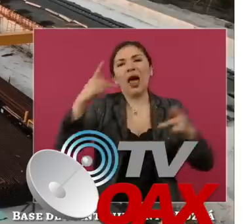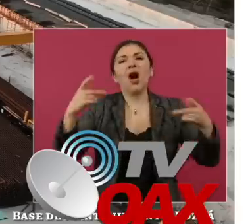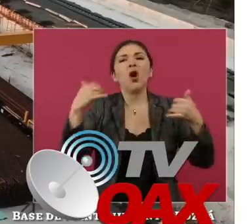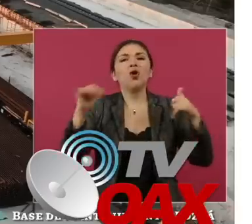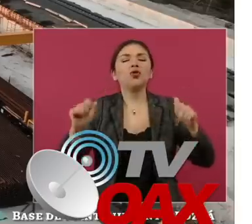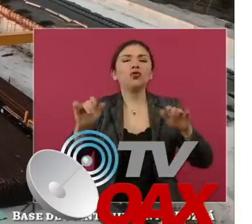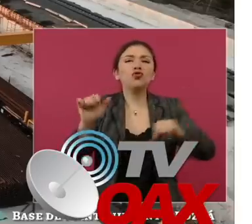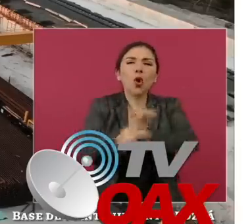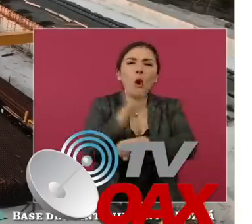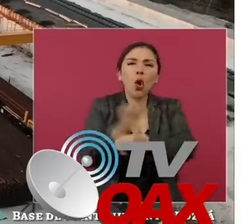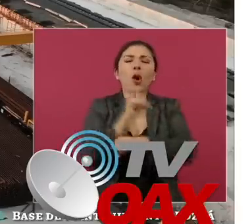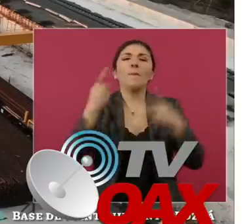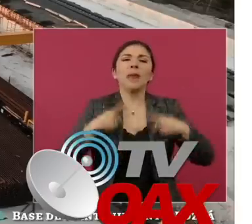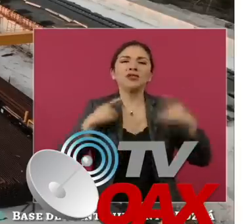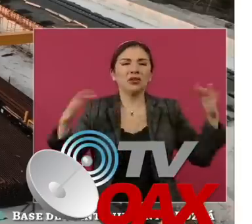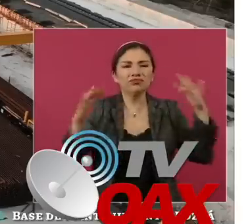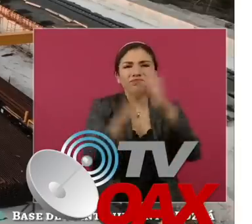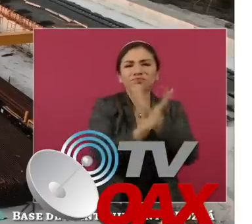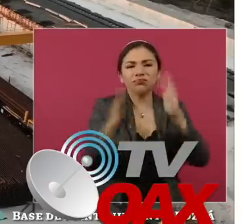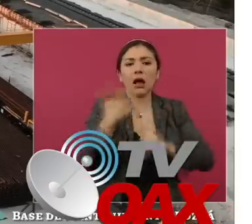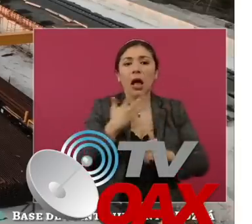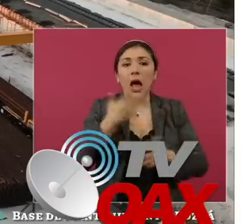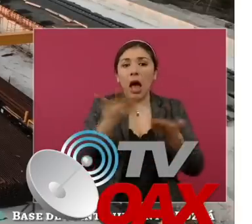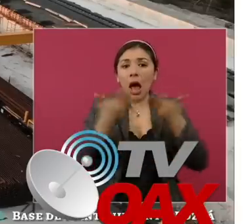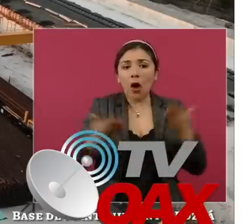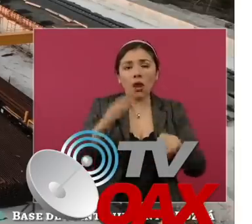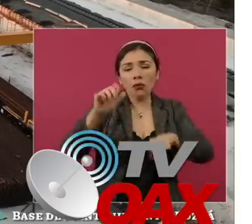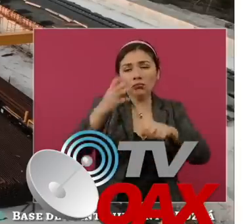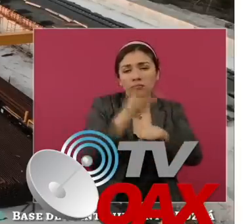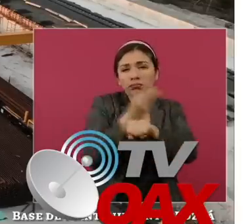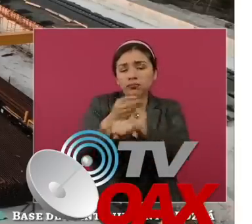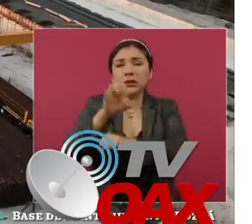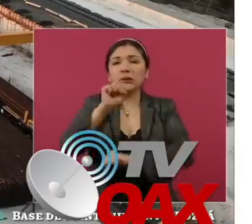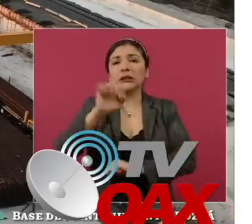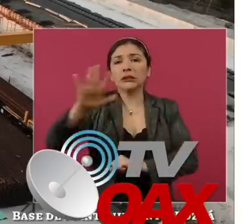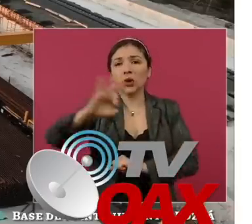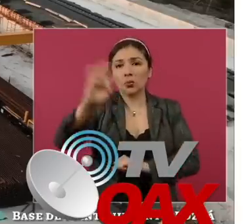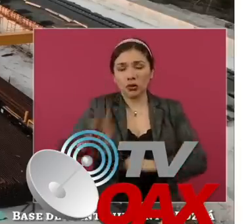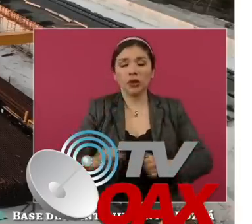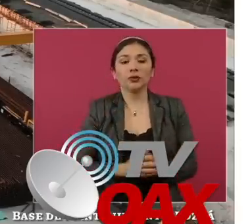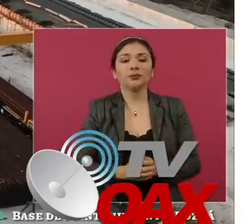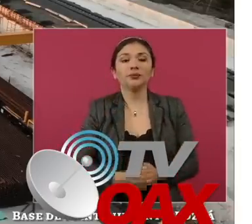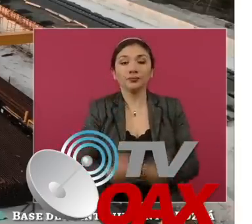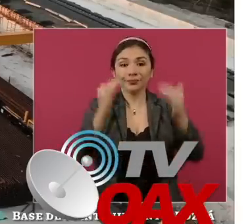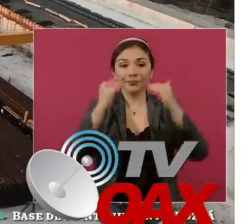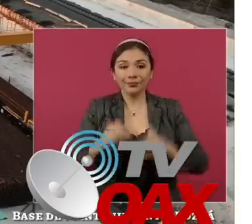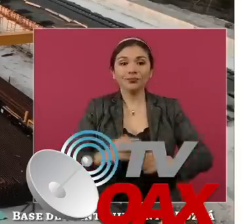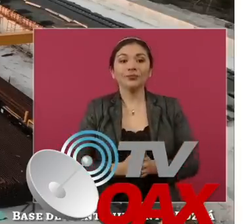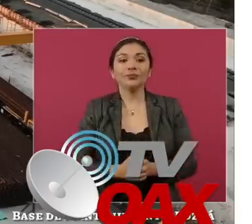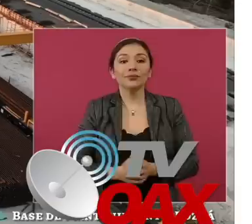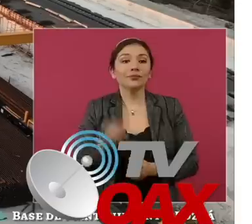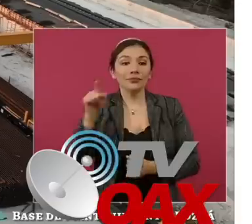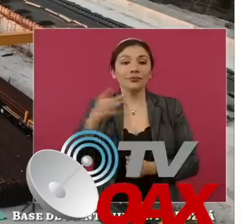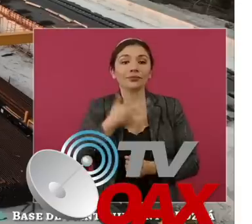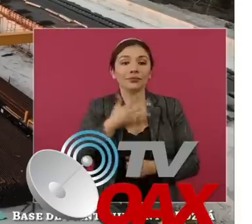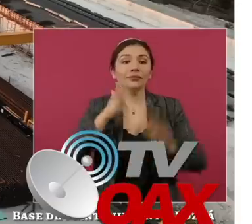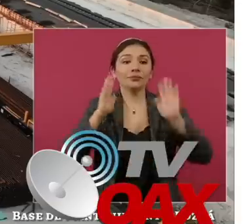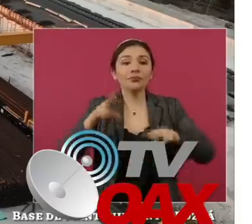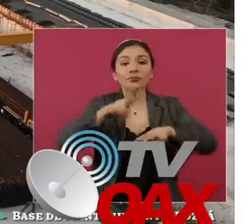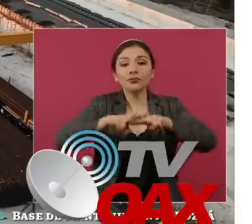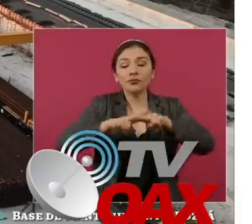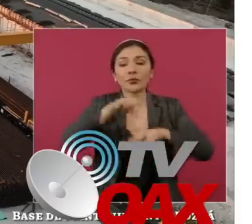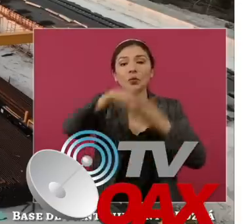de fauna registran un avance del 65%. En el tramo 2 avanza el libramiento